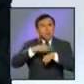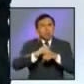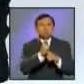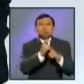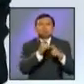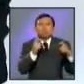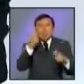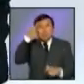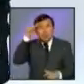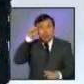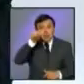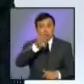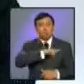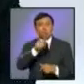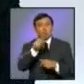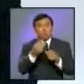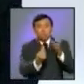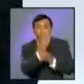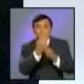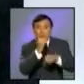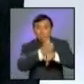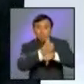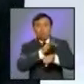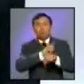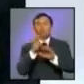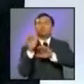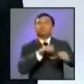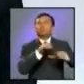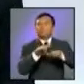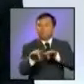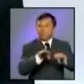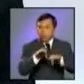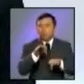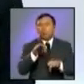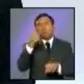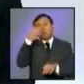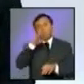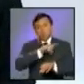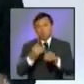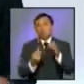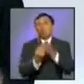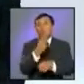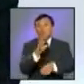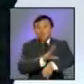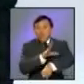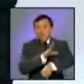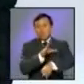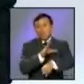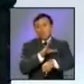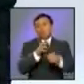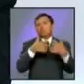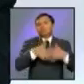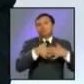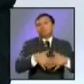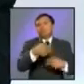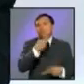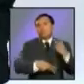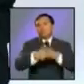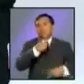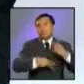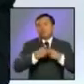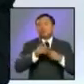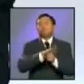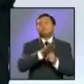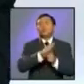afirmar Sin temor a equivocarme que no ha habido un solo gobernador priista y un solo